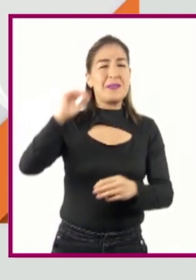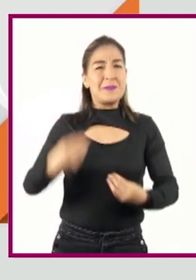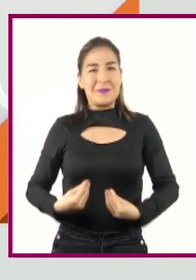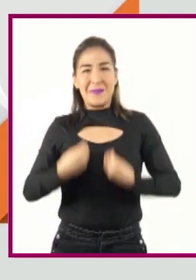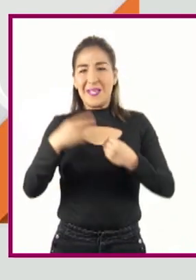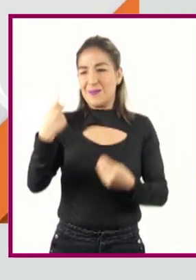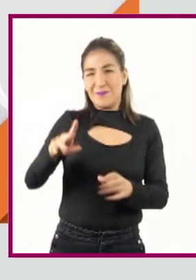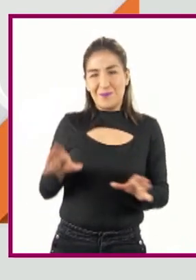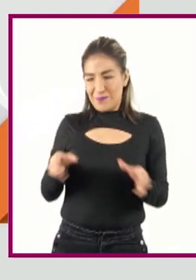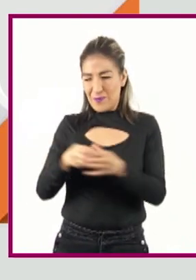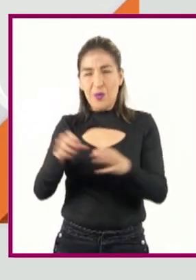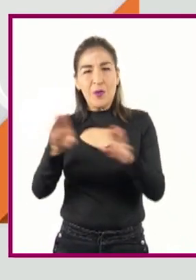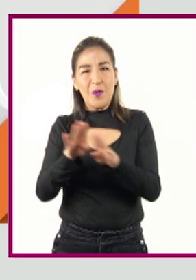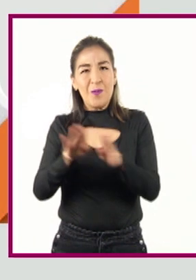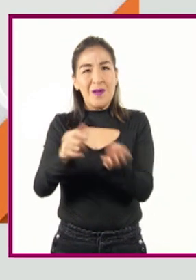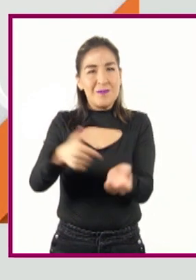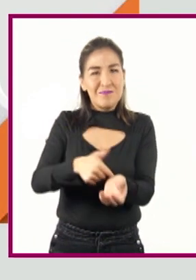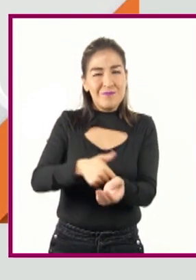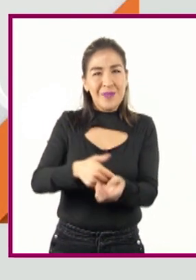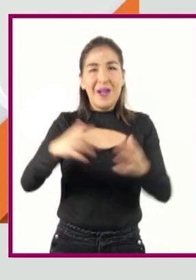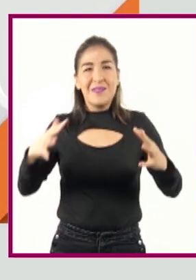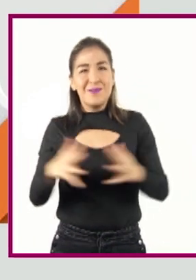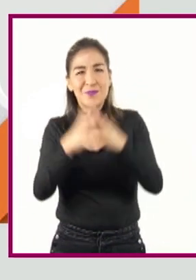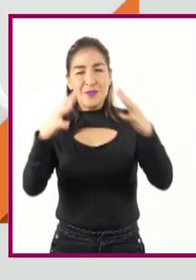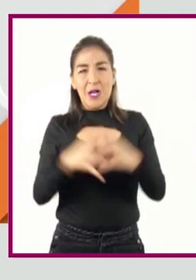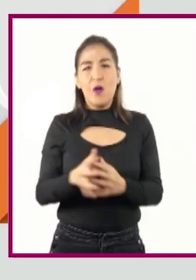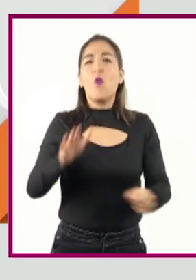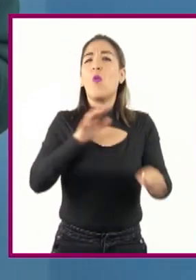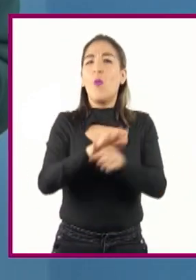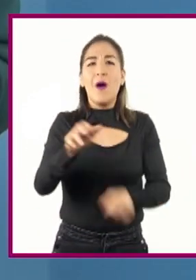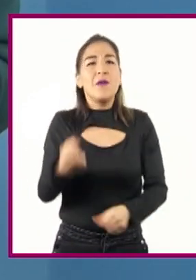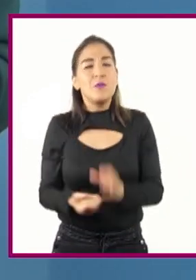trincheras, ¿qué nuevas armas se utilizaron?